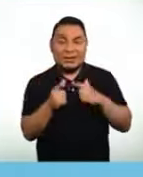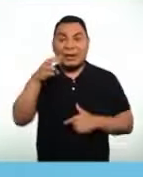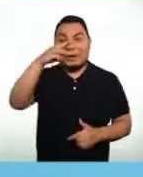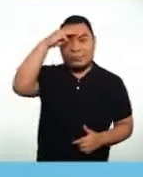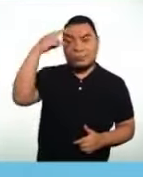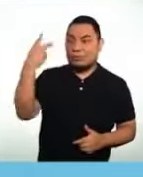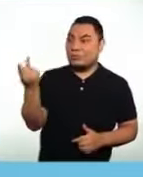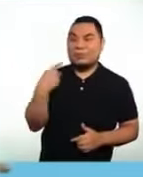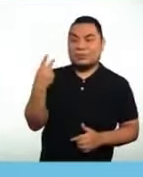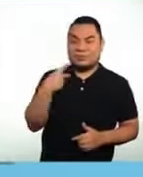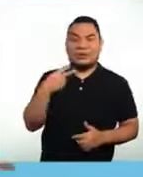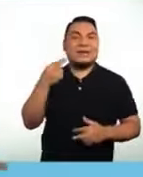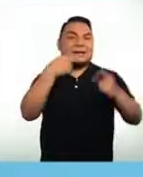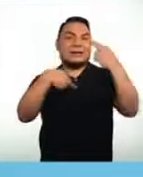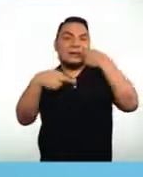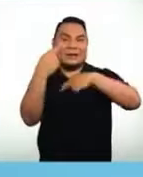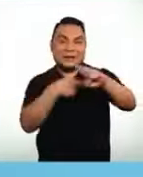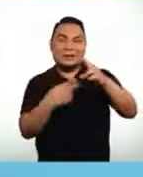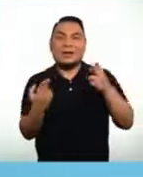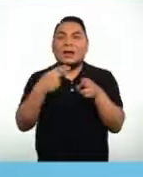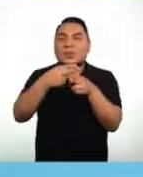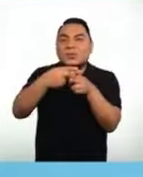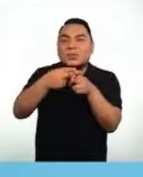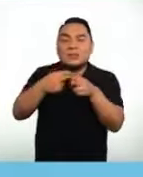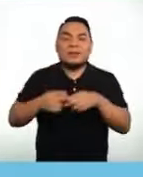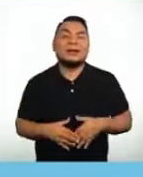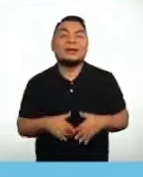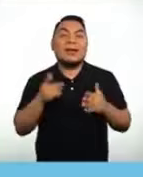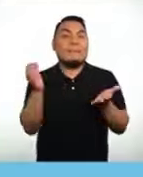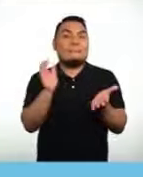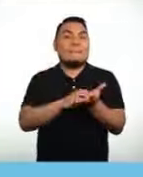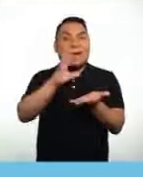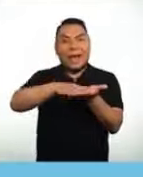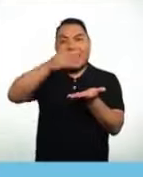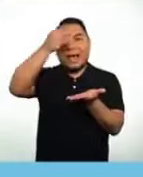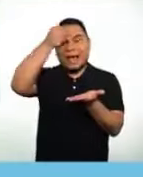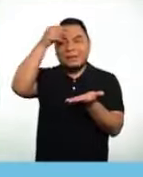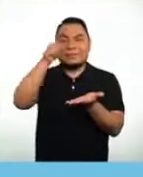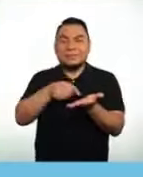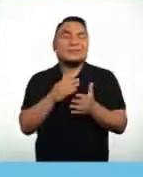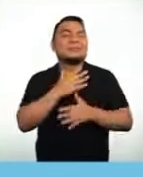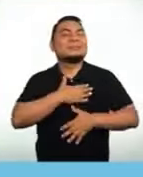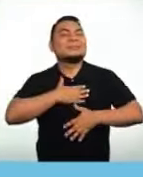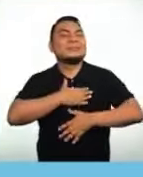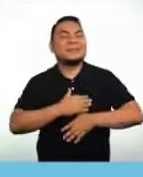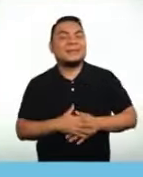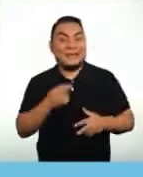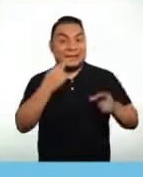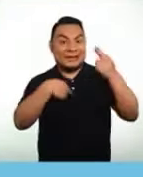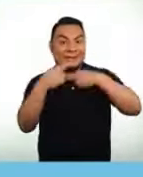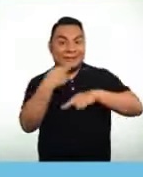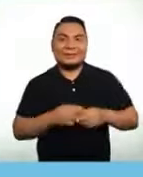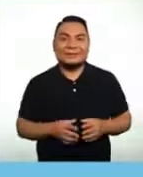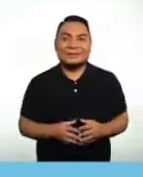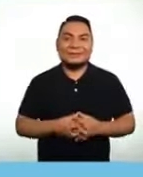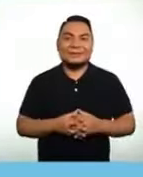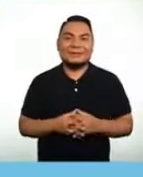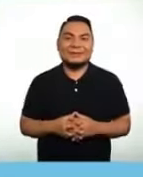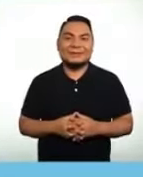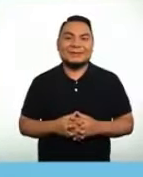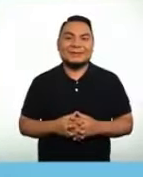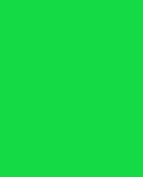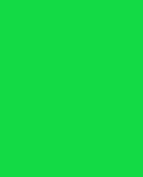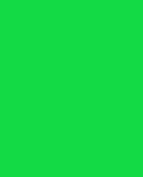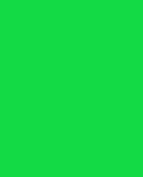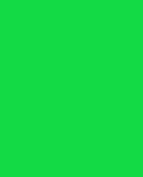hemos tenido! Moisés y yo regresamos en breve con más aprendizaje y diversión. ¡Ya